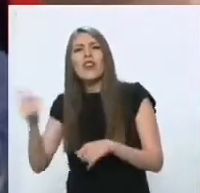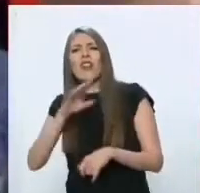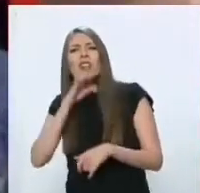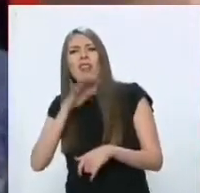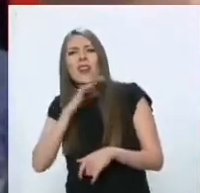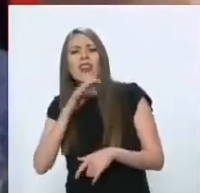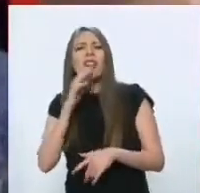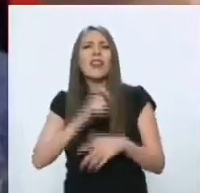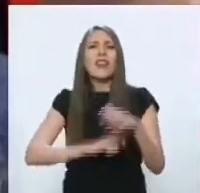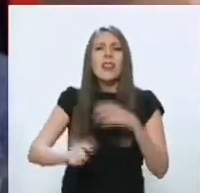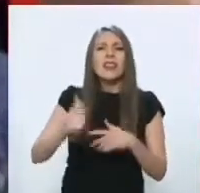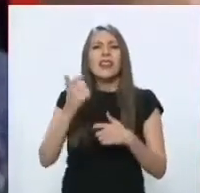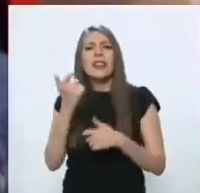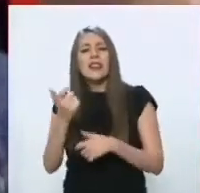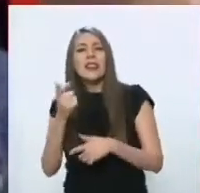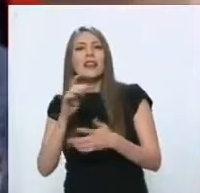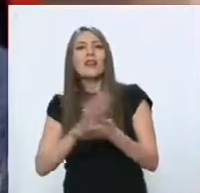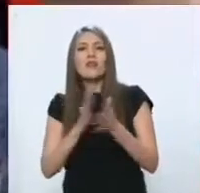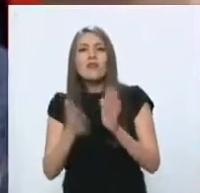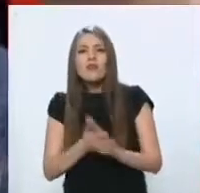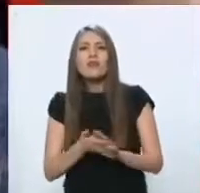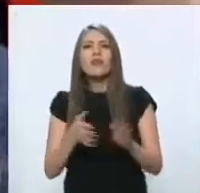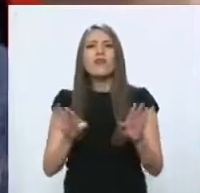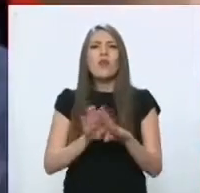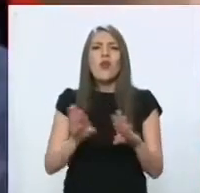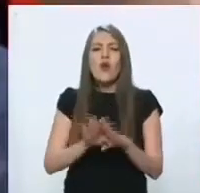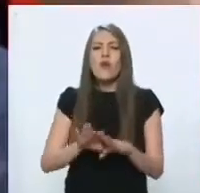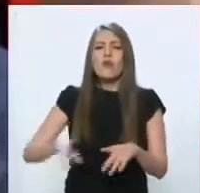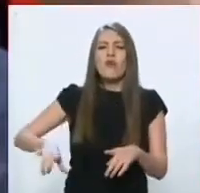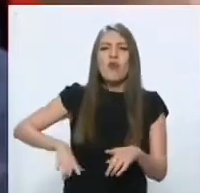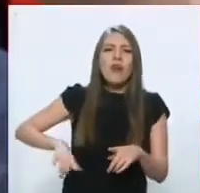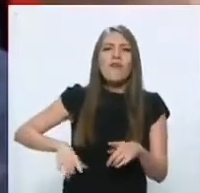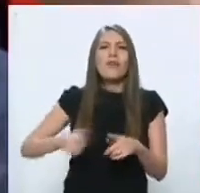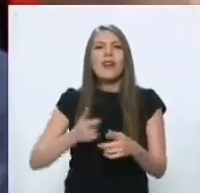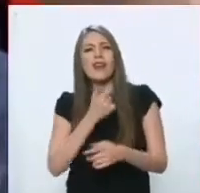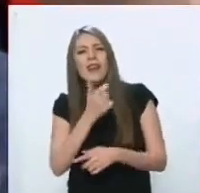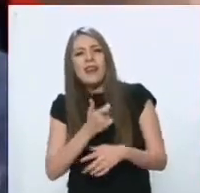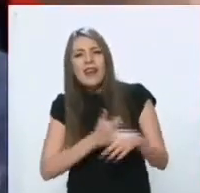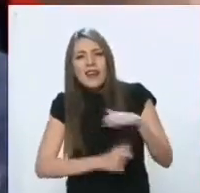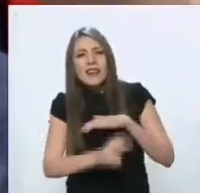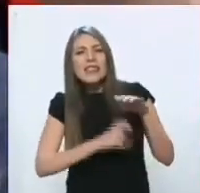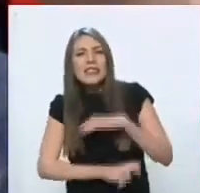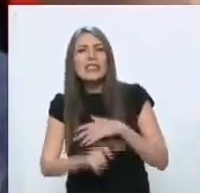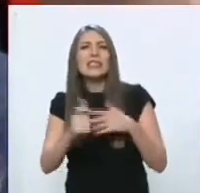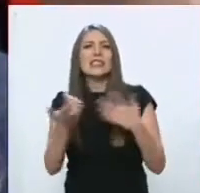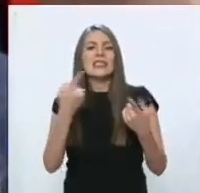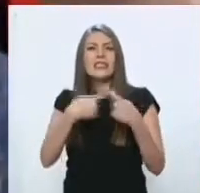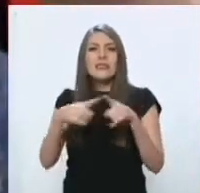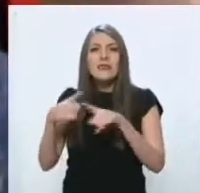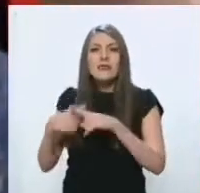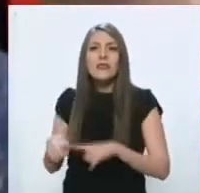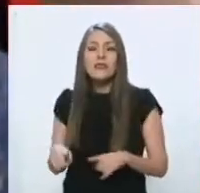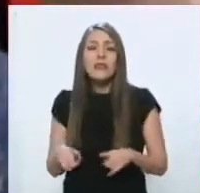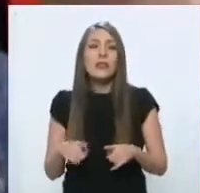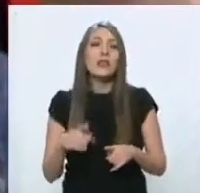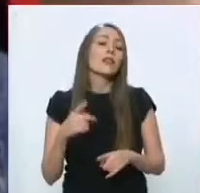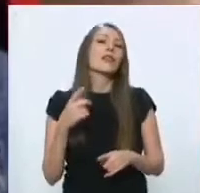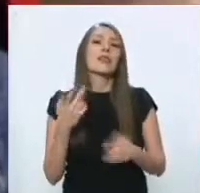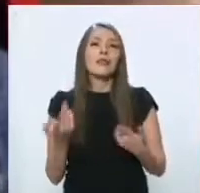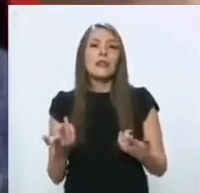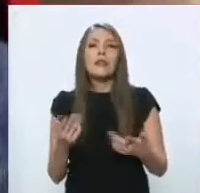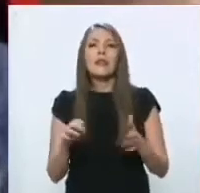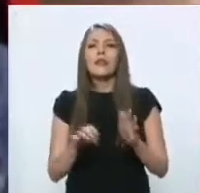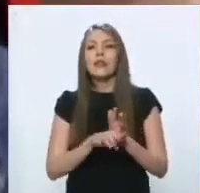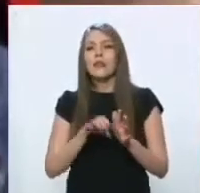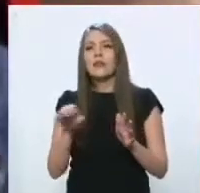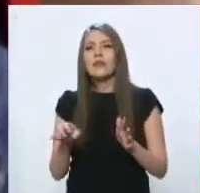el influyentismo que se tenía entre el poder económico y el poder político. Ahí está,